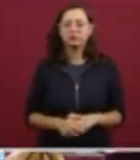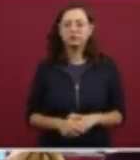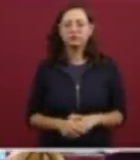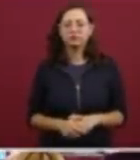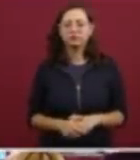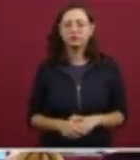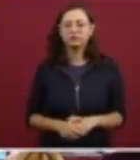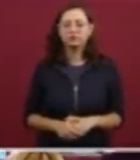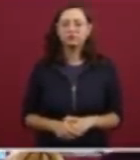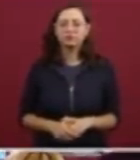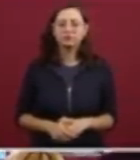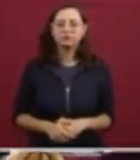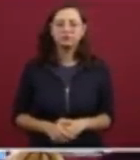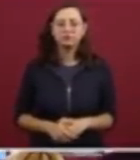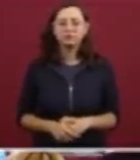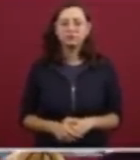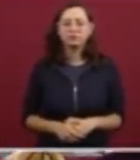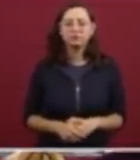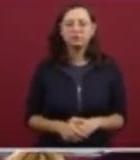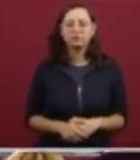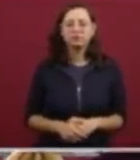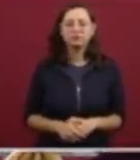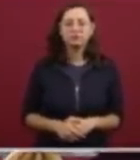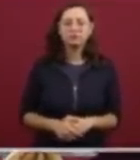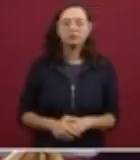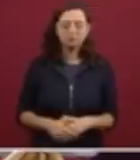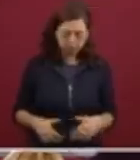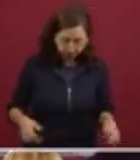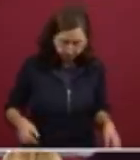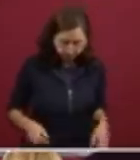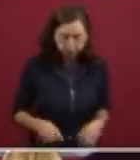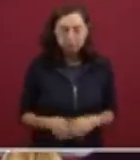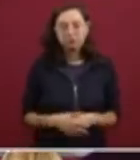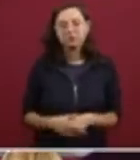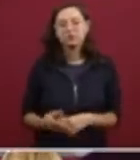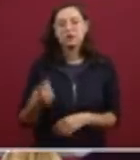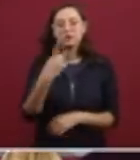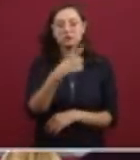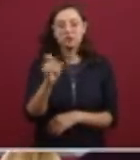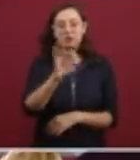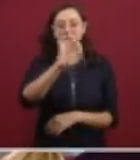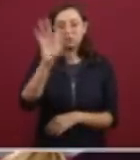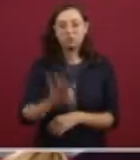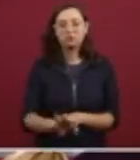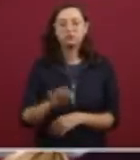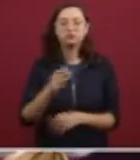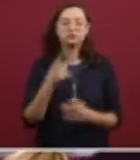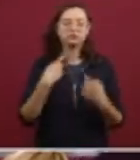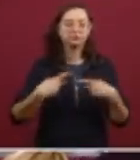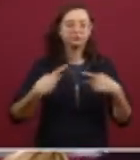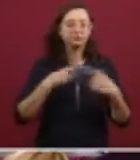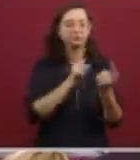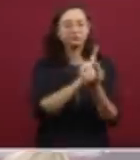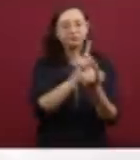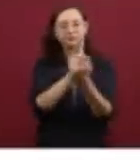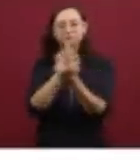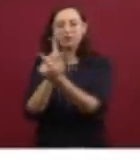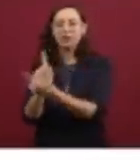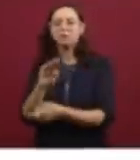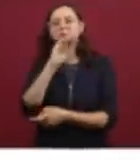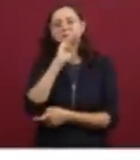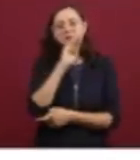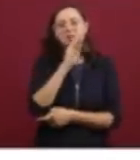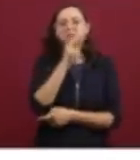El 100% de las personas que localizamos como mamás, papás o tutores que aceptaron el